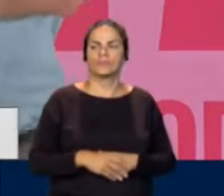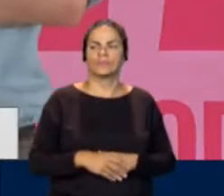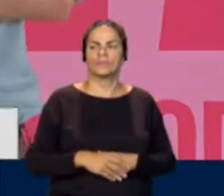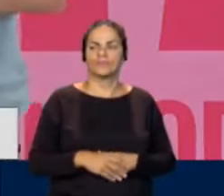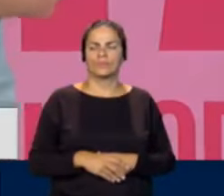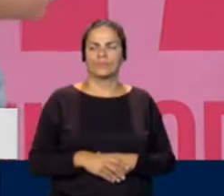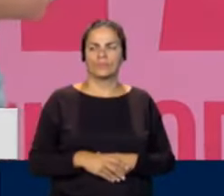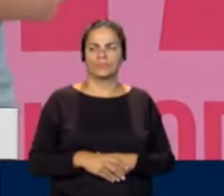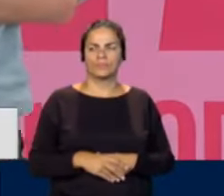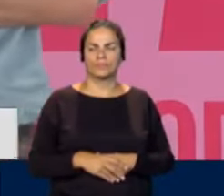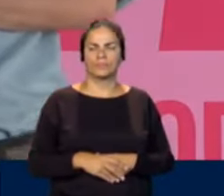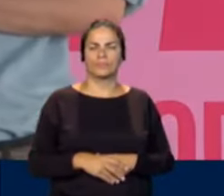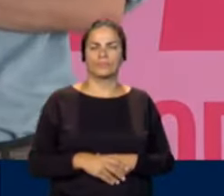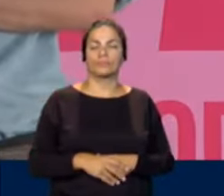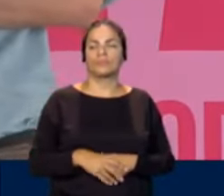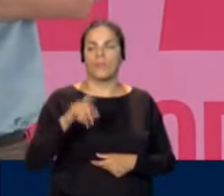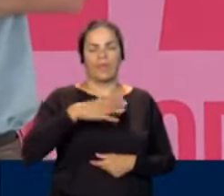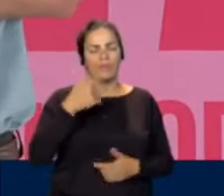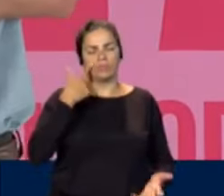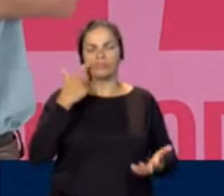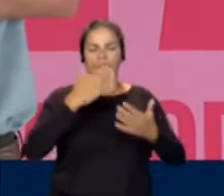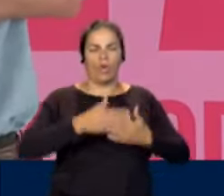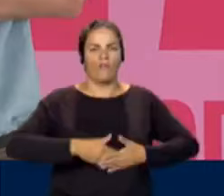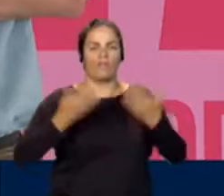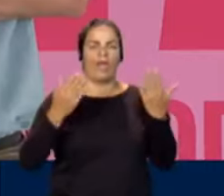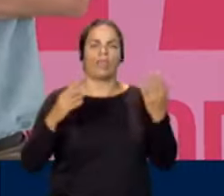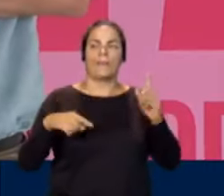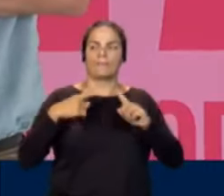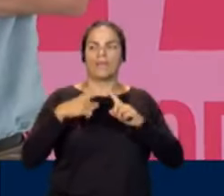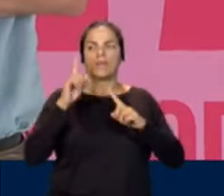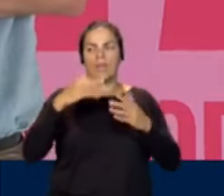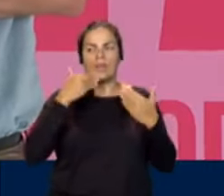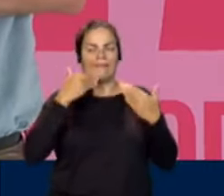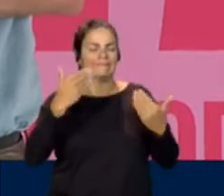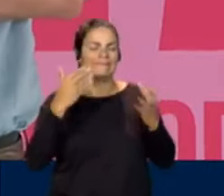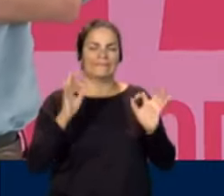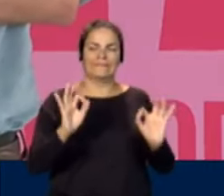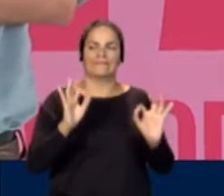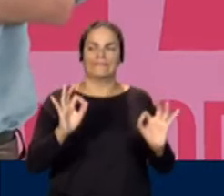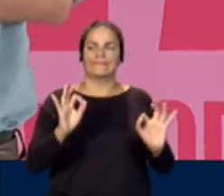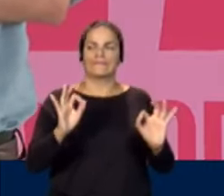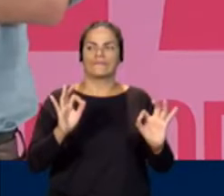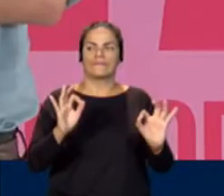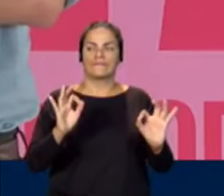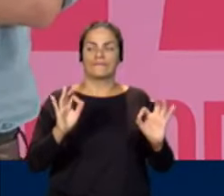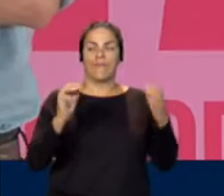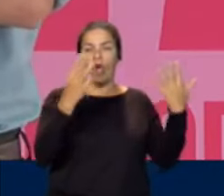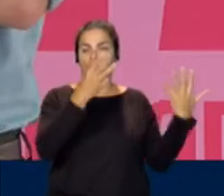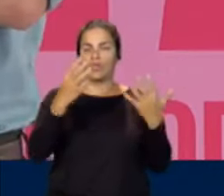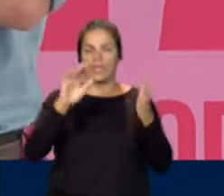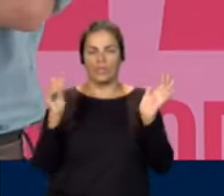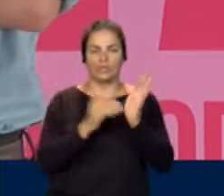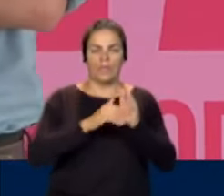queremos sobre todo destacar la confianza y agradecer también especialmente esos 800,000